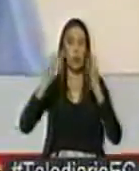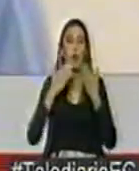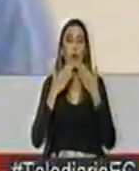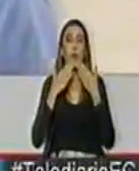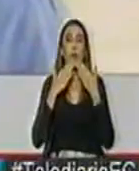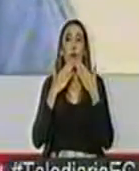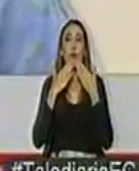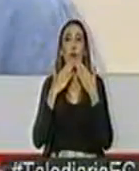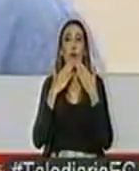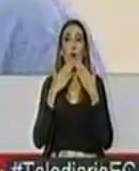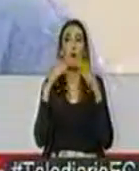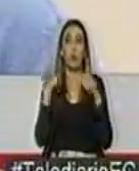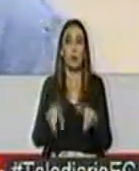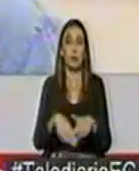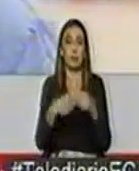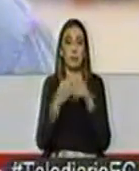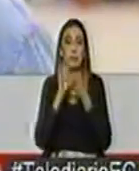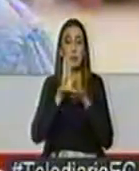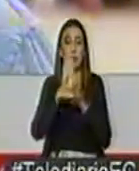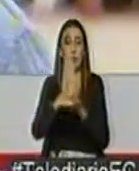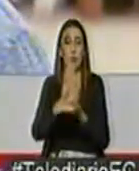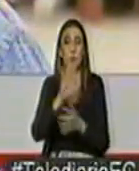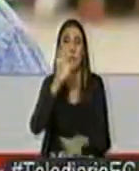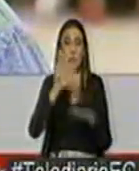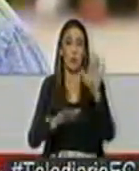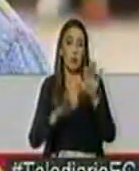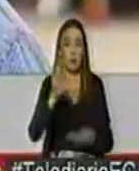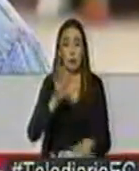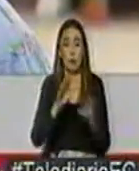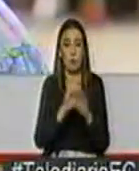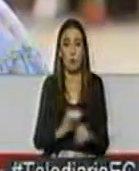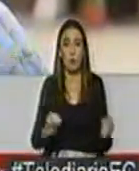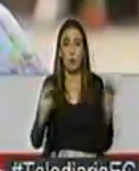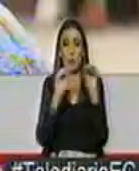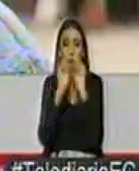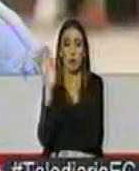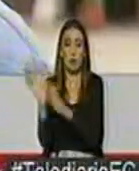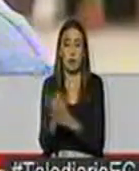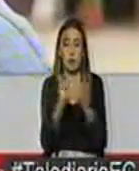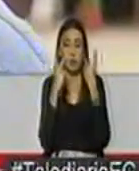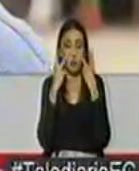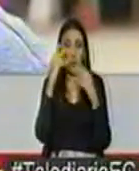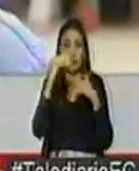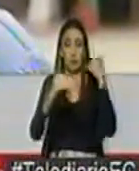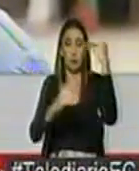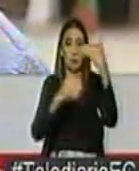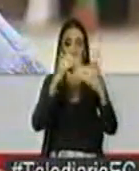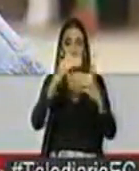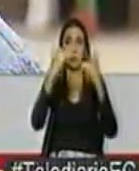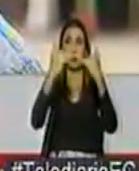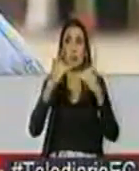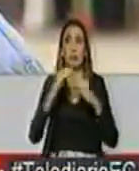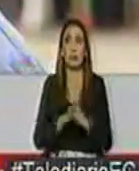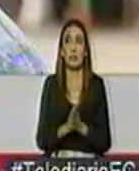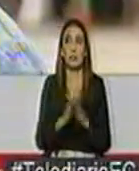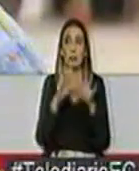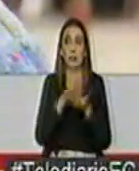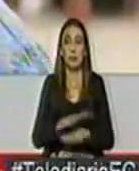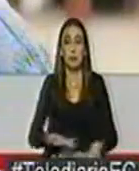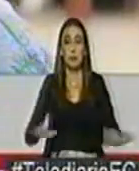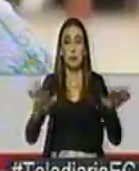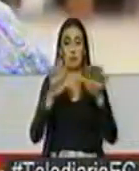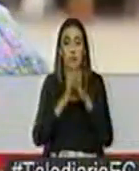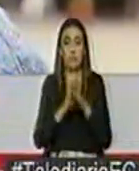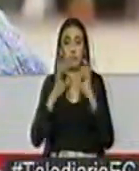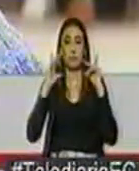que desde el Seguro Social, a lo que tiene que ver con el ámbito de las pensiones y con lo que tiene que ver con los el servicio